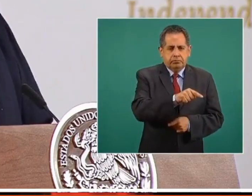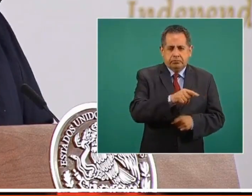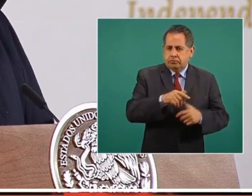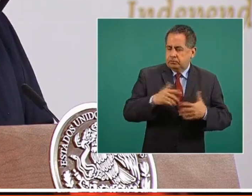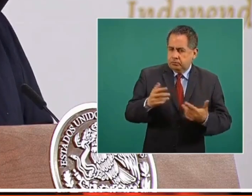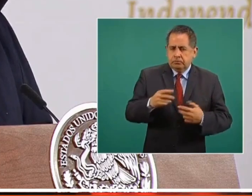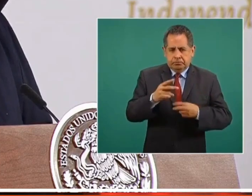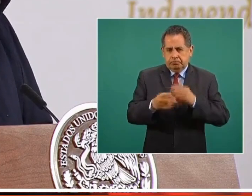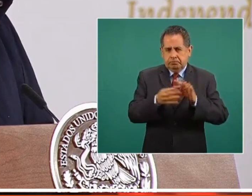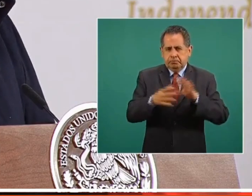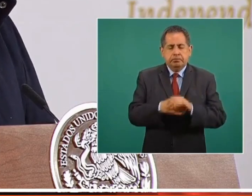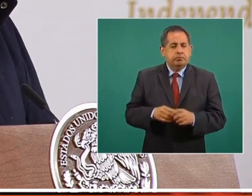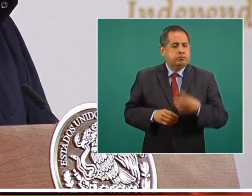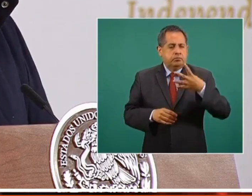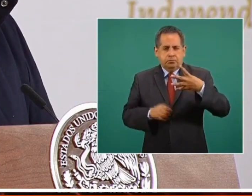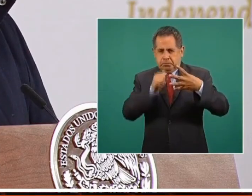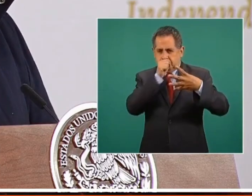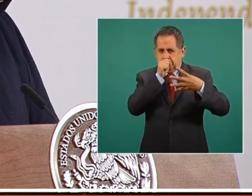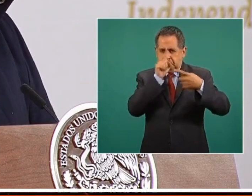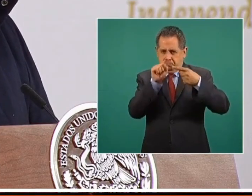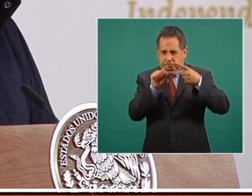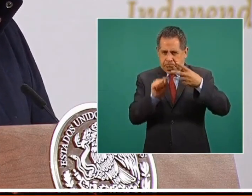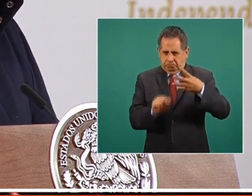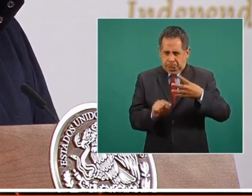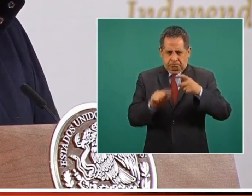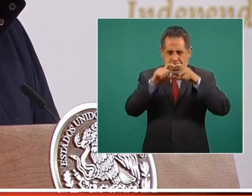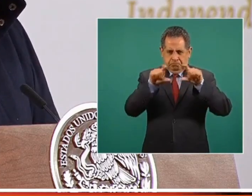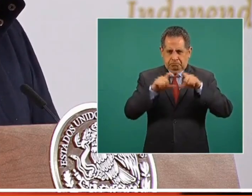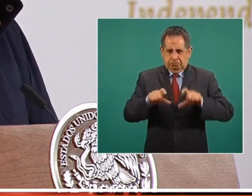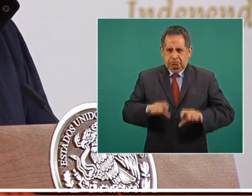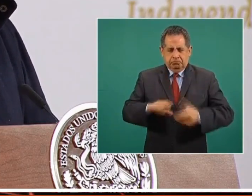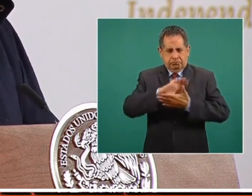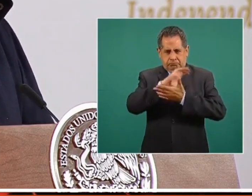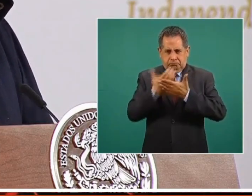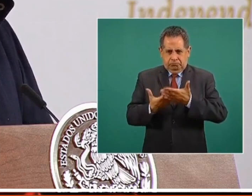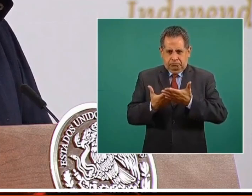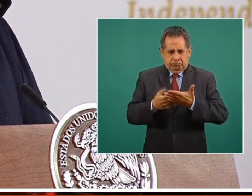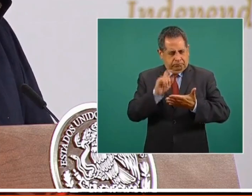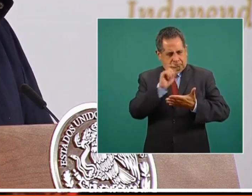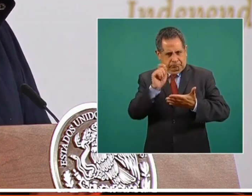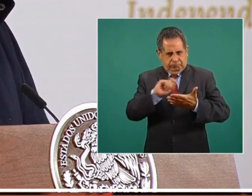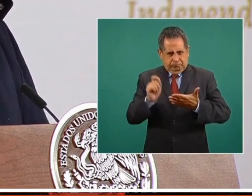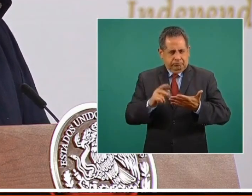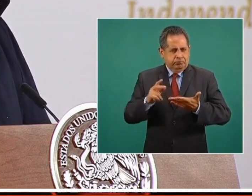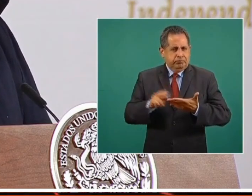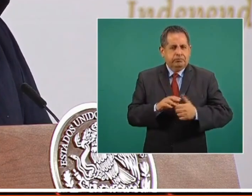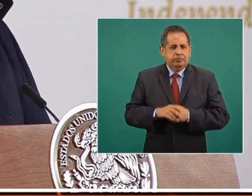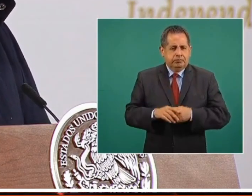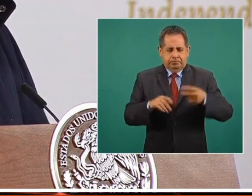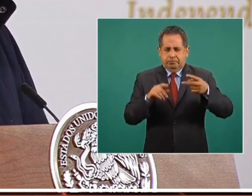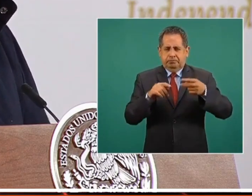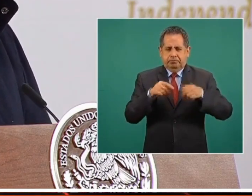Vamos a leer 4 de las cláusulas principales del contrato. La cláusula segunda